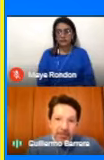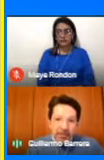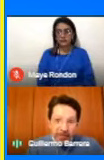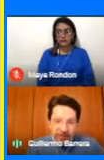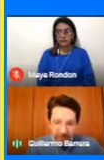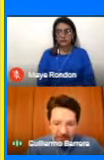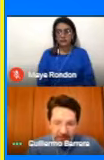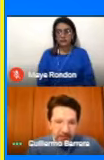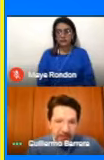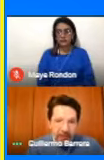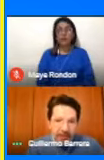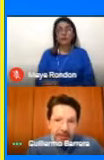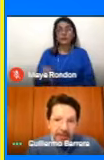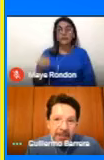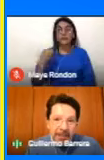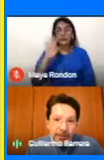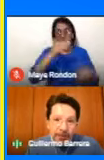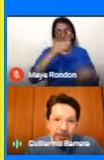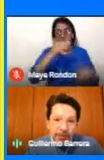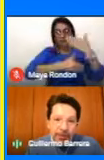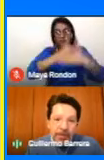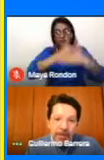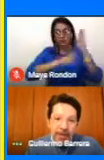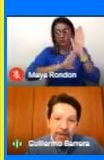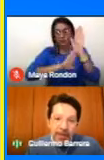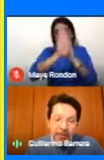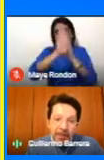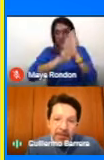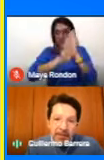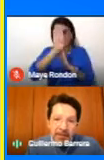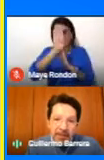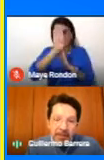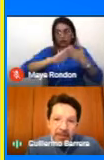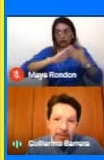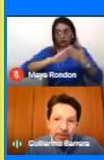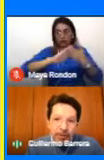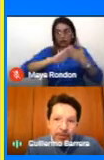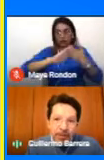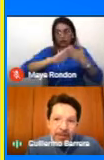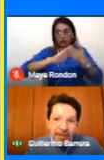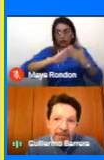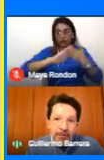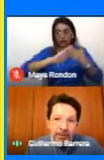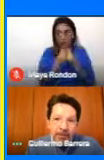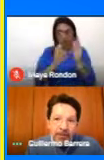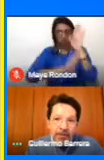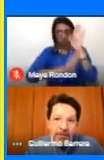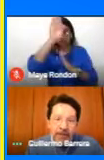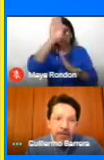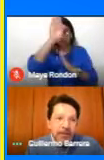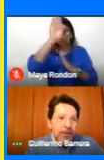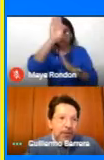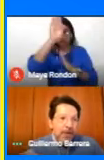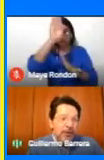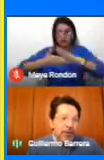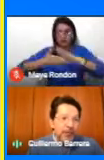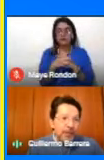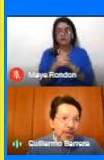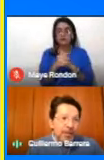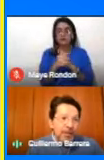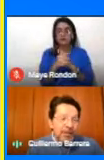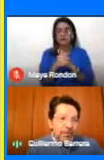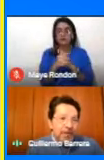En este proceso de desarrollo de la convivencia hacia el desarrollo comunitario, cuando